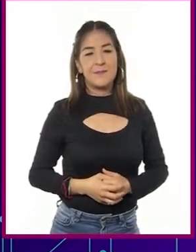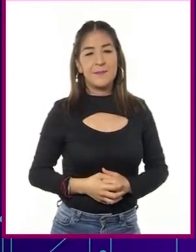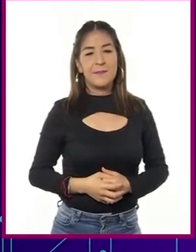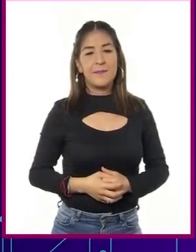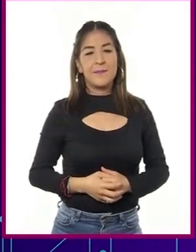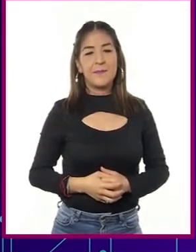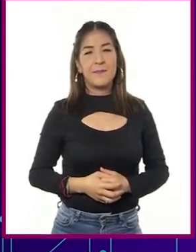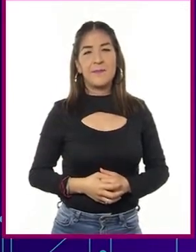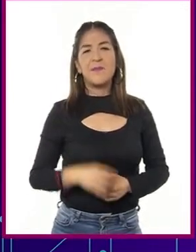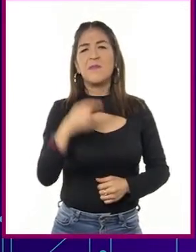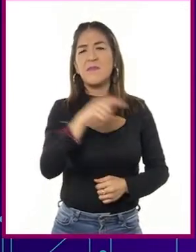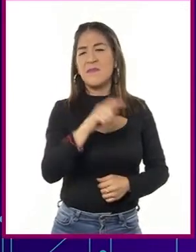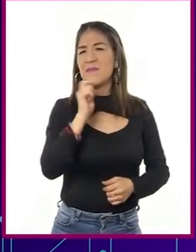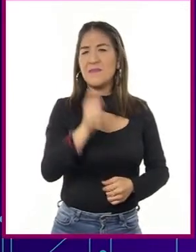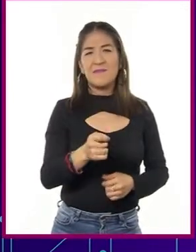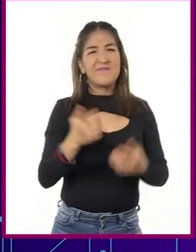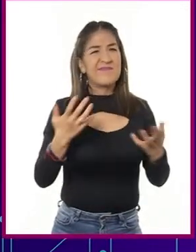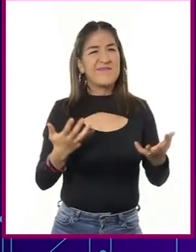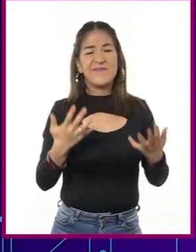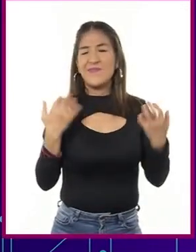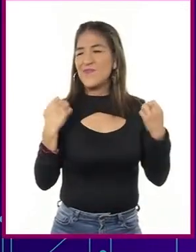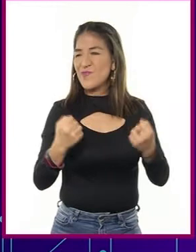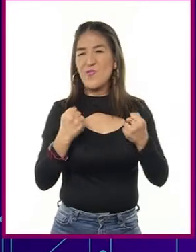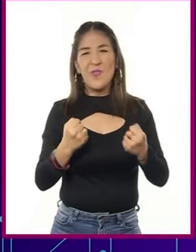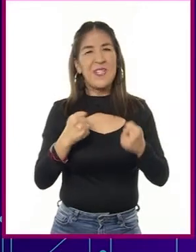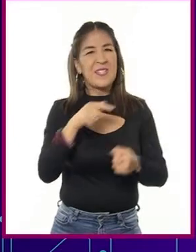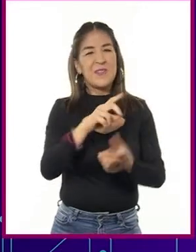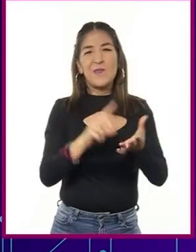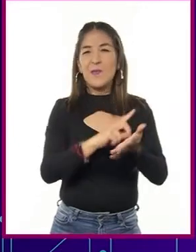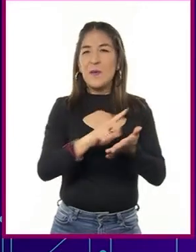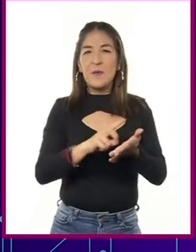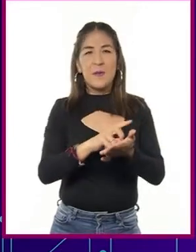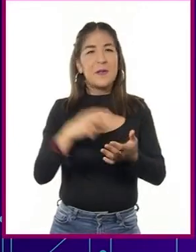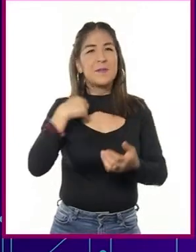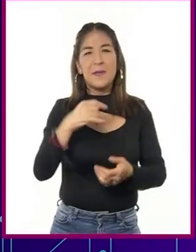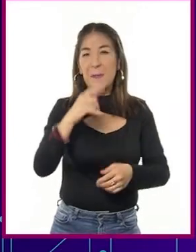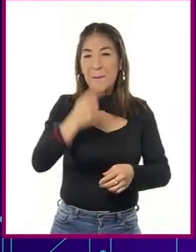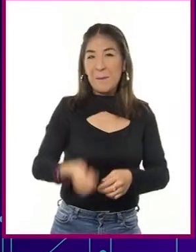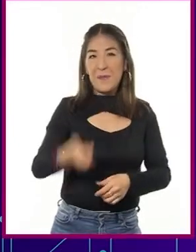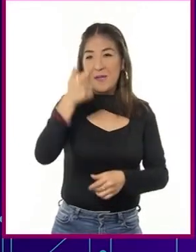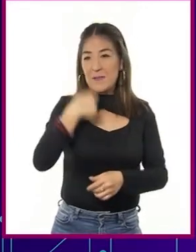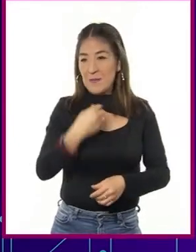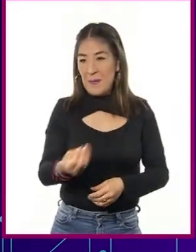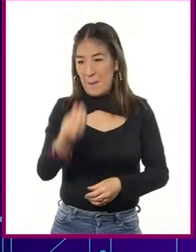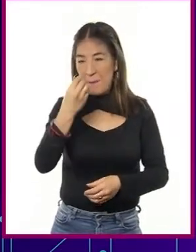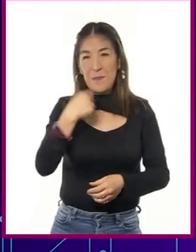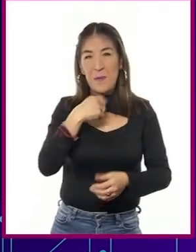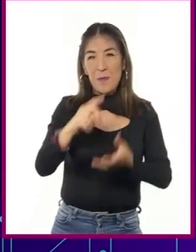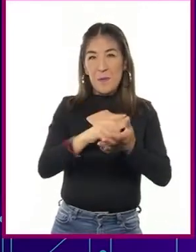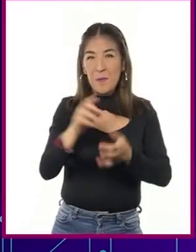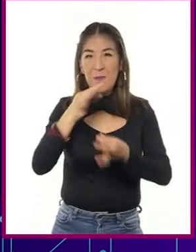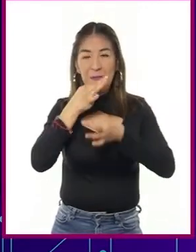ajo, cuadros. LSD. El LSD es una droga muy pavorosa. Fue la sensación más descabellada e incontrolable que he tenido en mi vida.